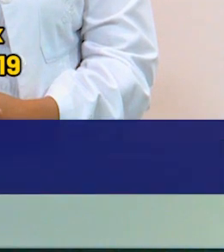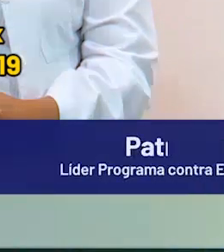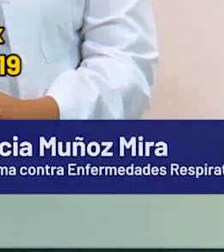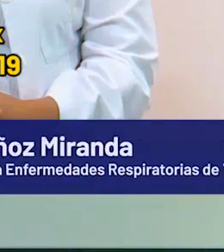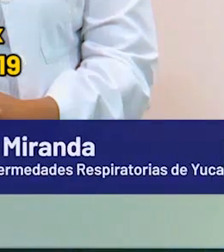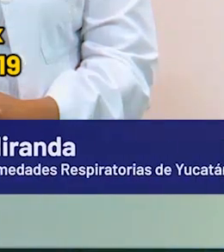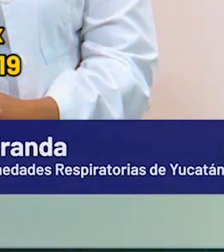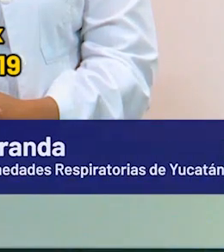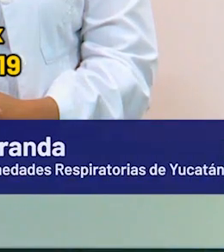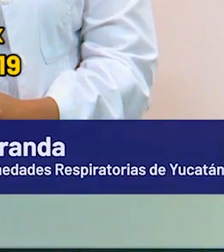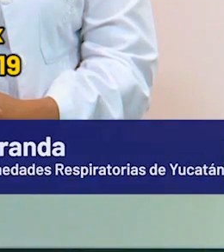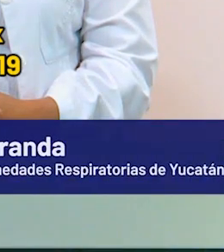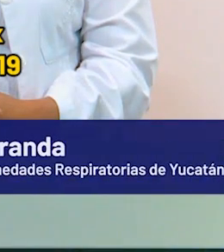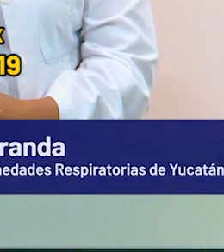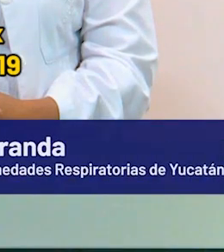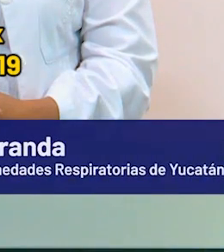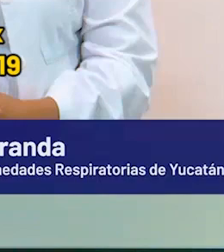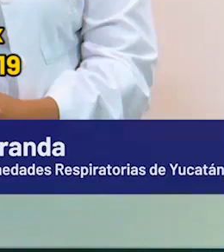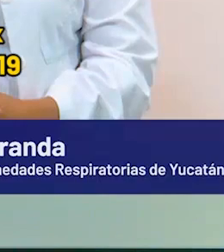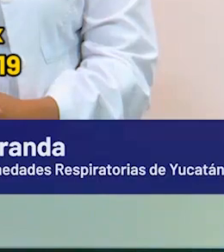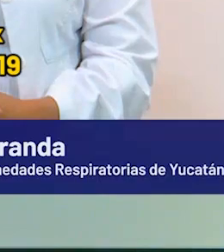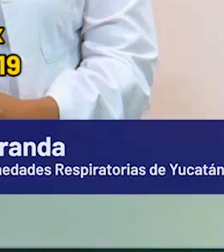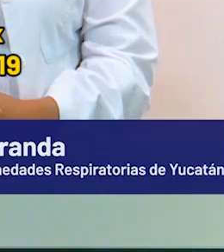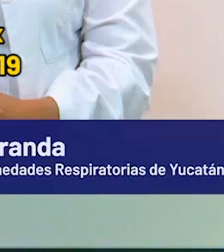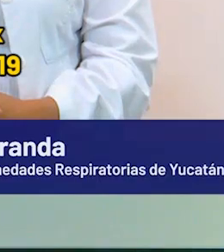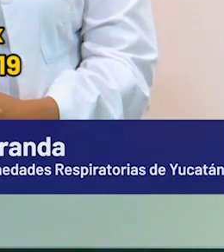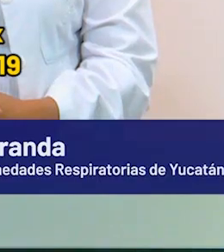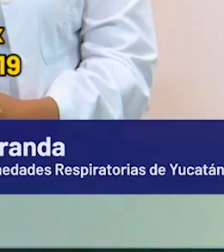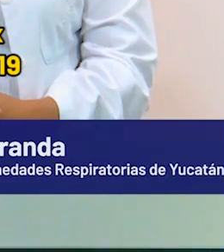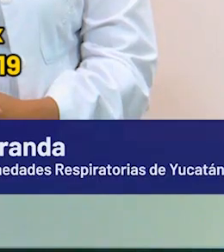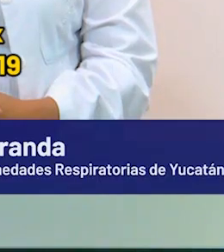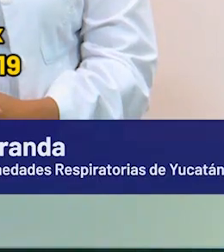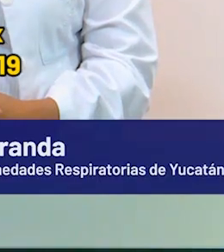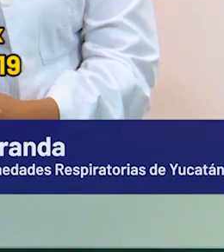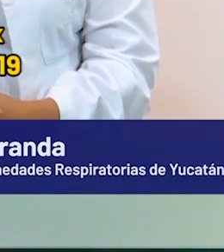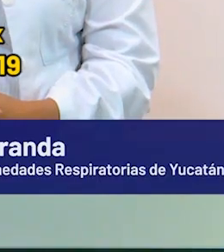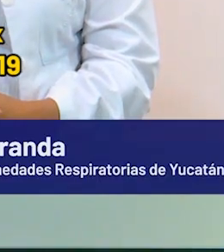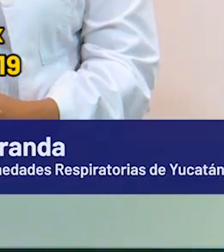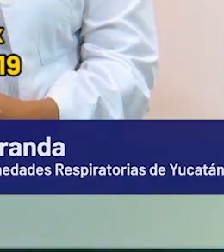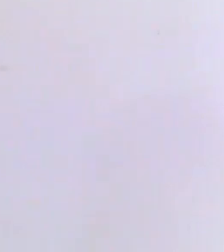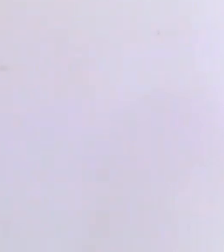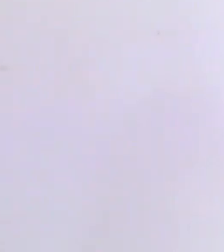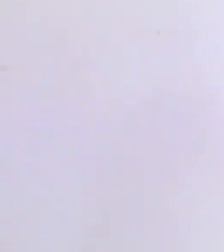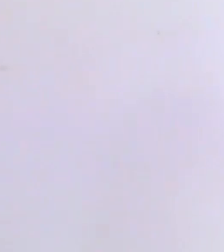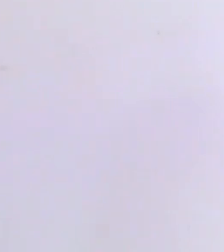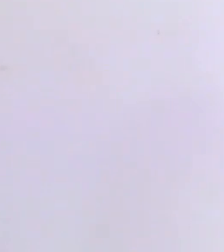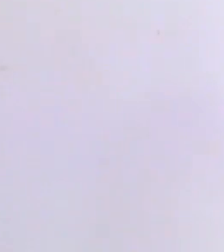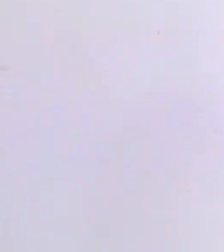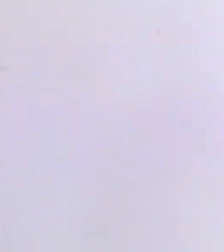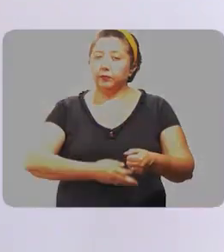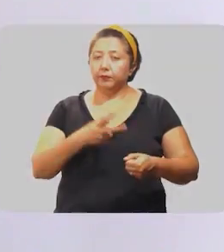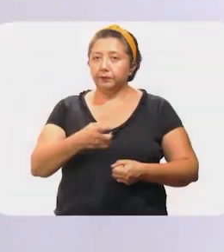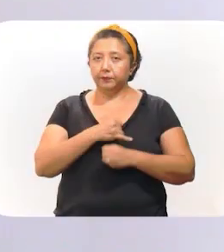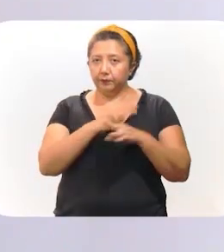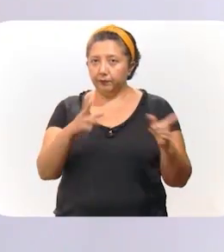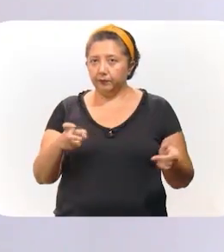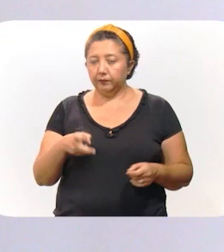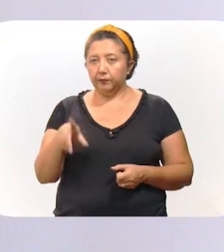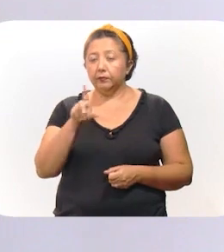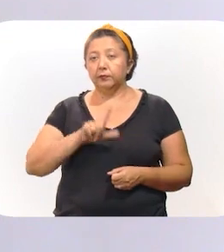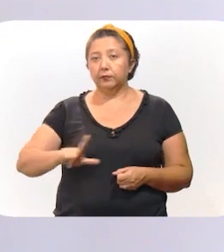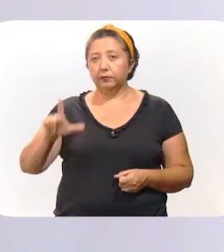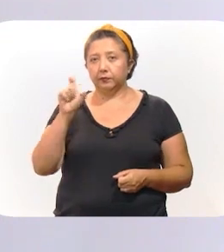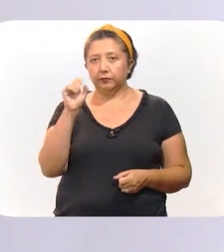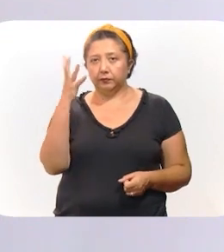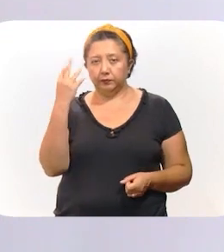Buenas tardes. Nos permitimos dar el informe diario relacionado con el COVID-19. Adelante, doctora. Gracias, doctora. Buenas tardes. Este es el parte médico de